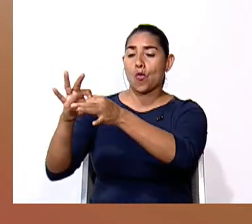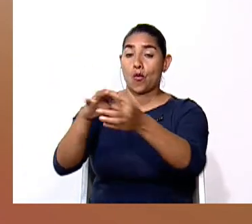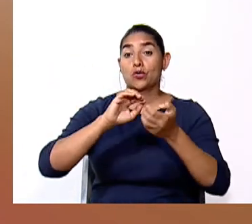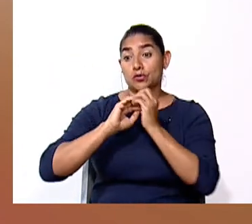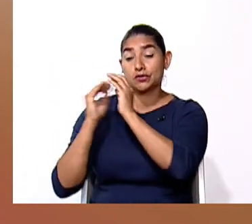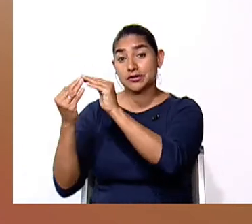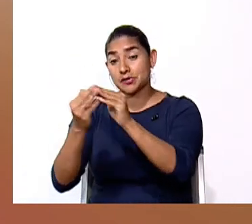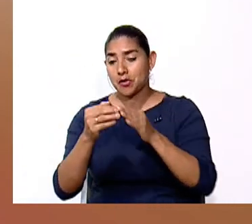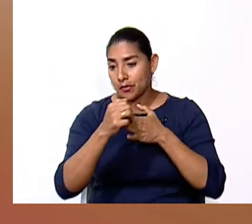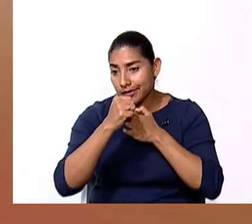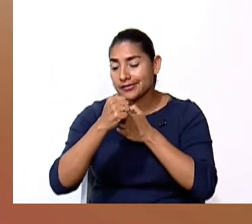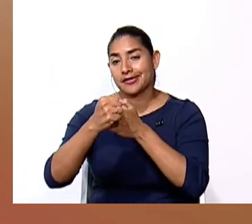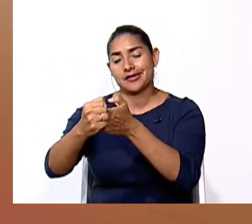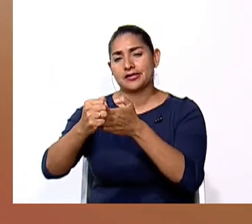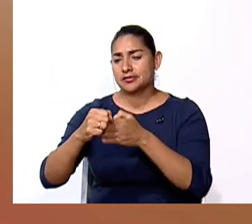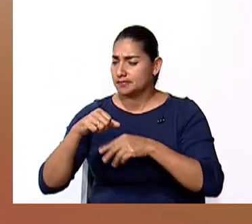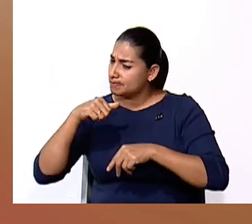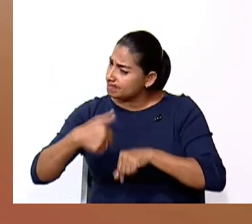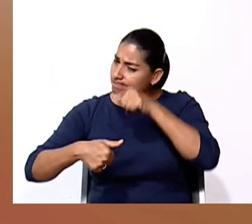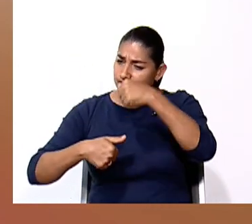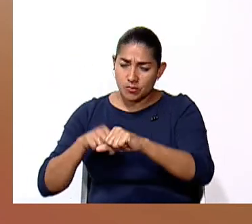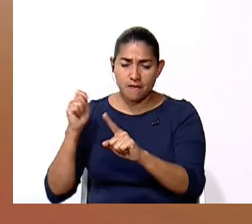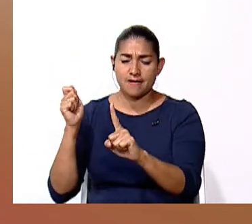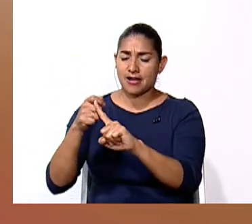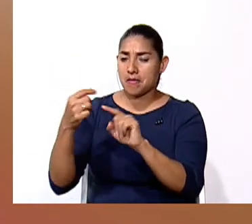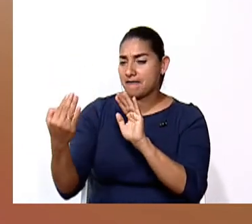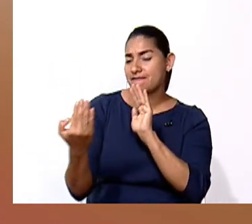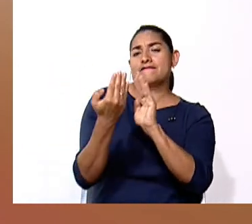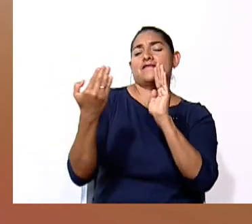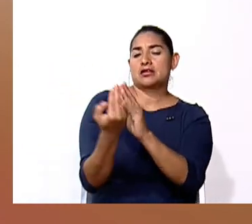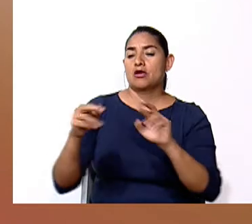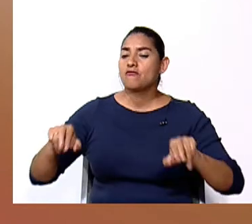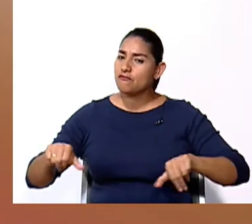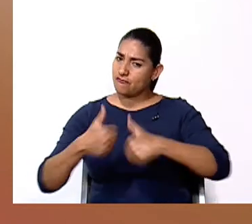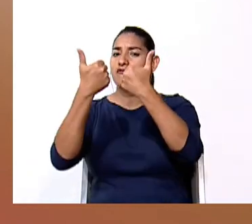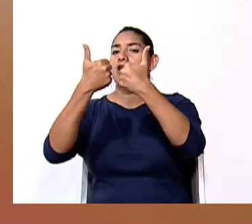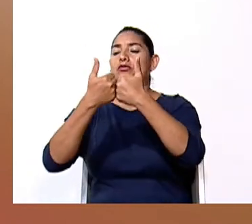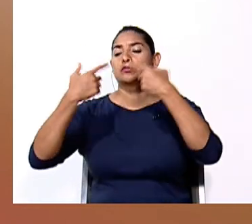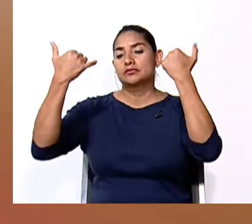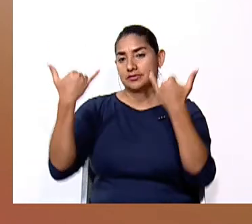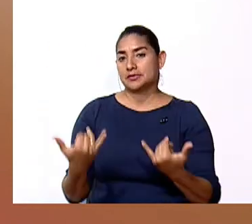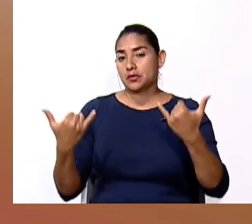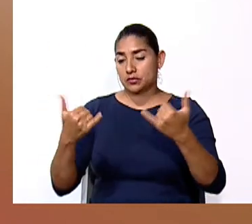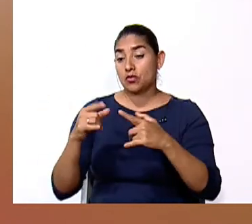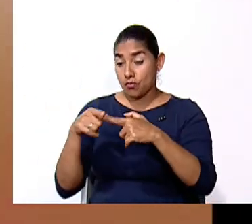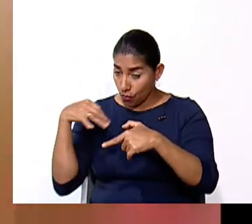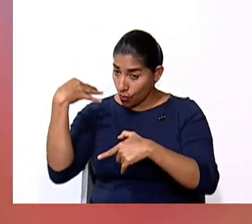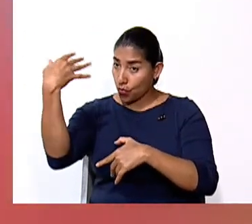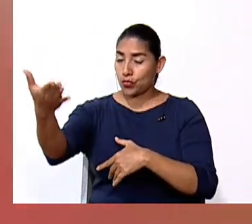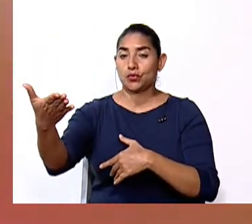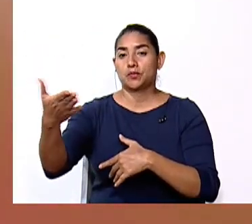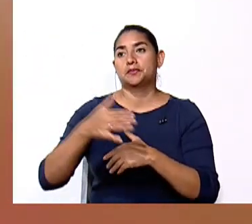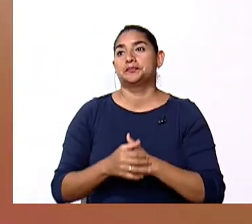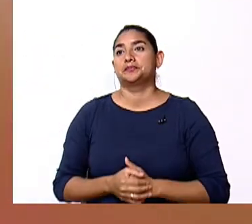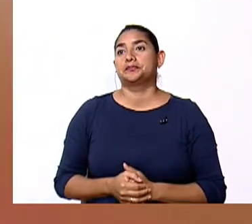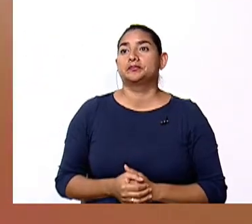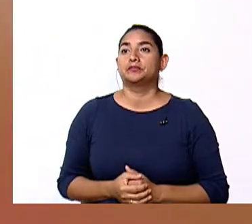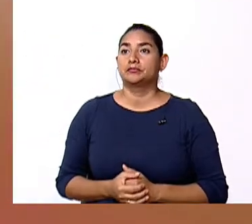aborígenes con un montón de cargas encima. Y ellos fueron los que le hicieron una emboscada a Diego,